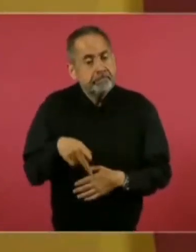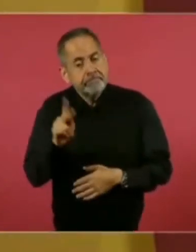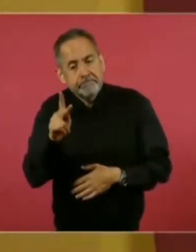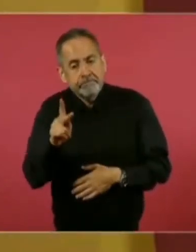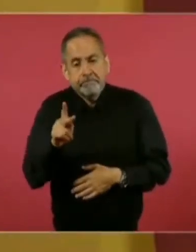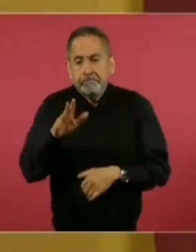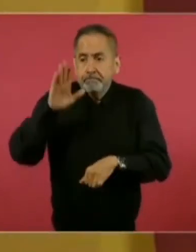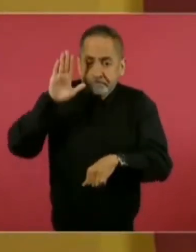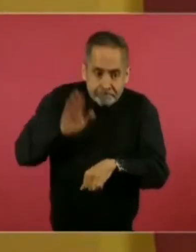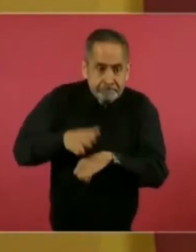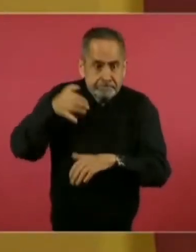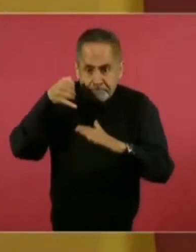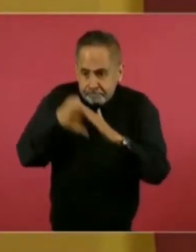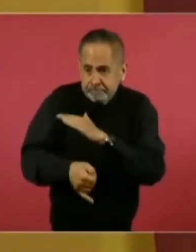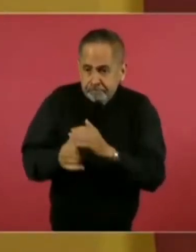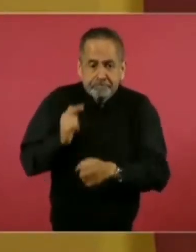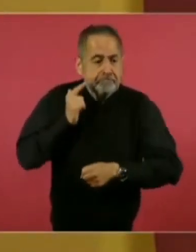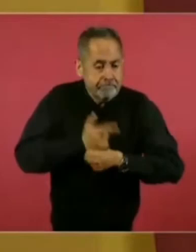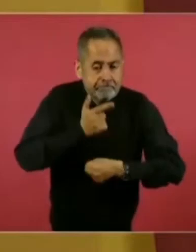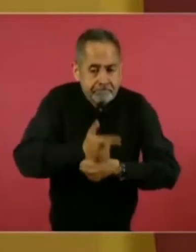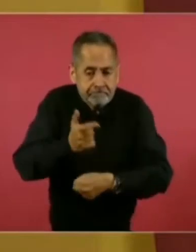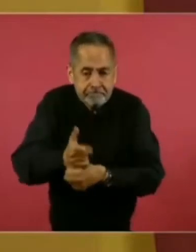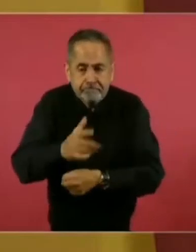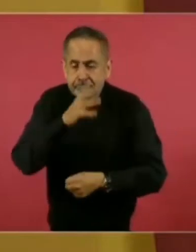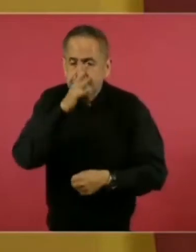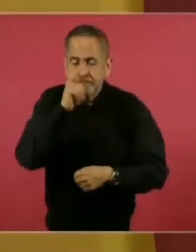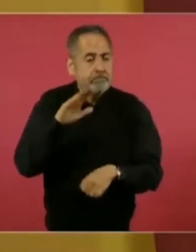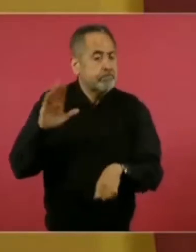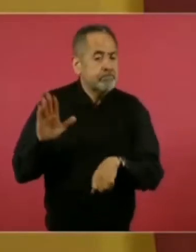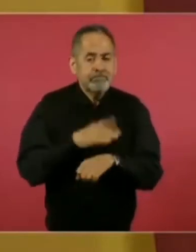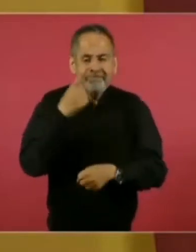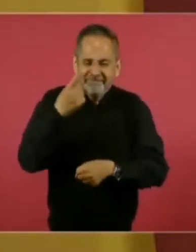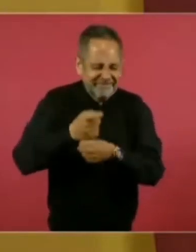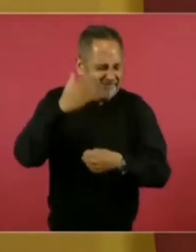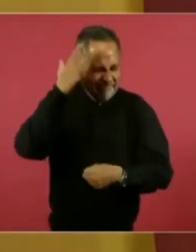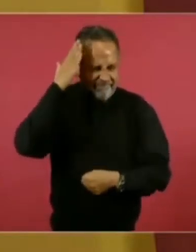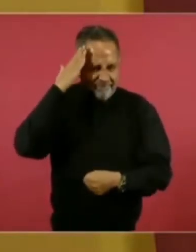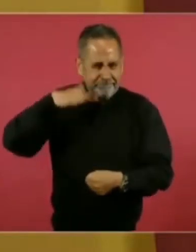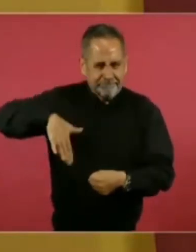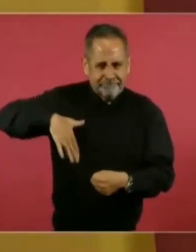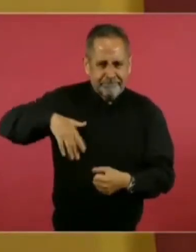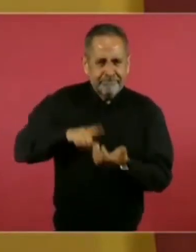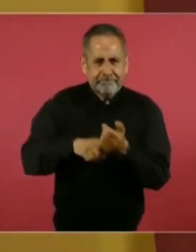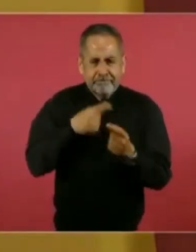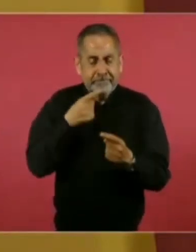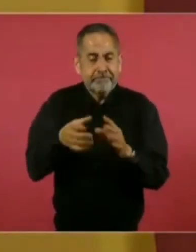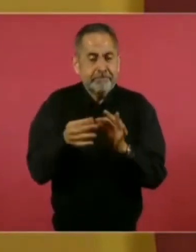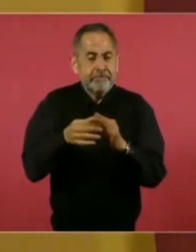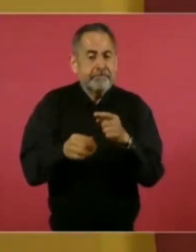posible avanzar más porque el personaje principal que mencioné,